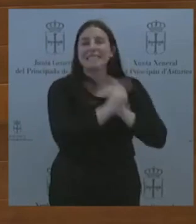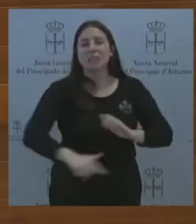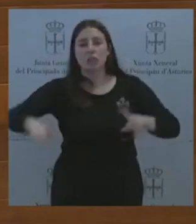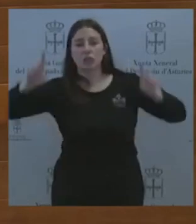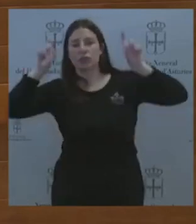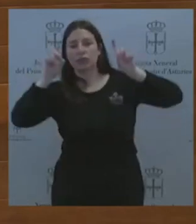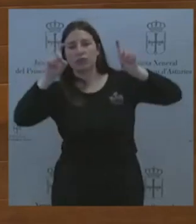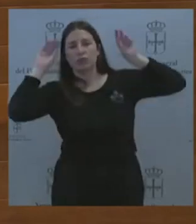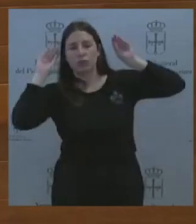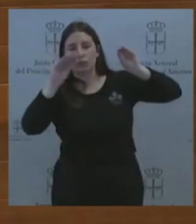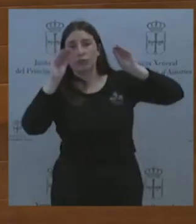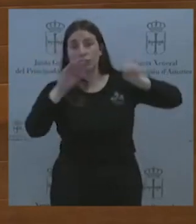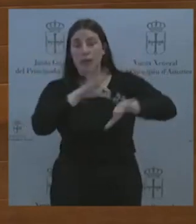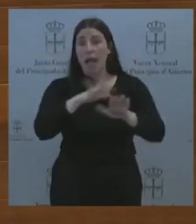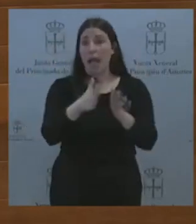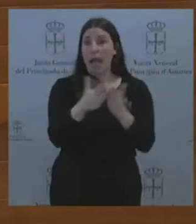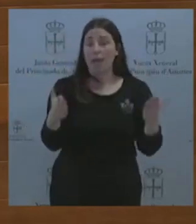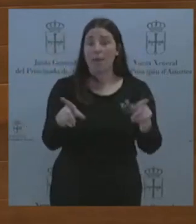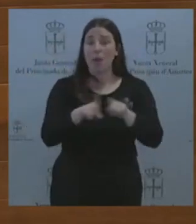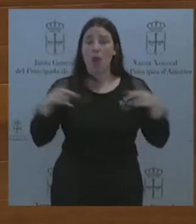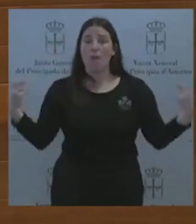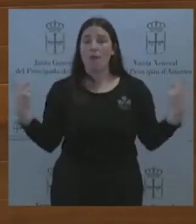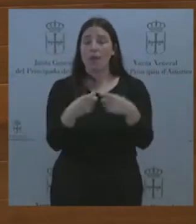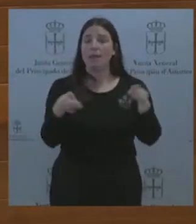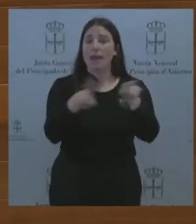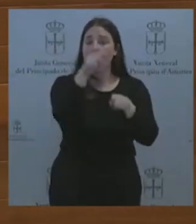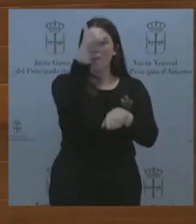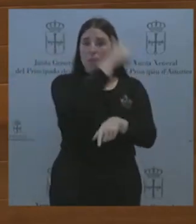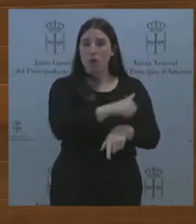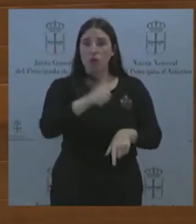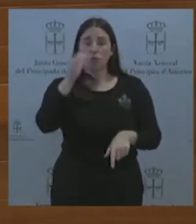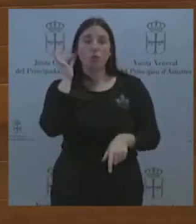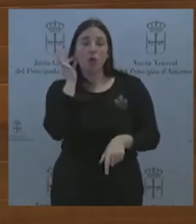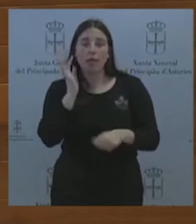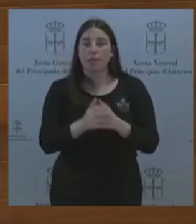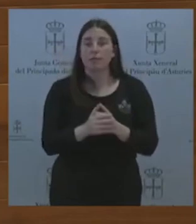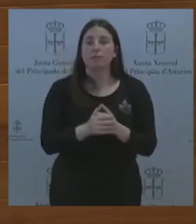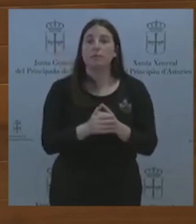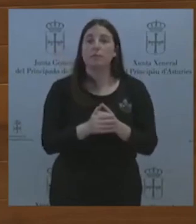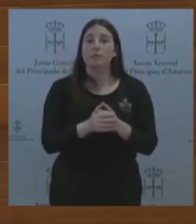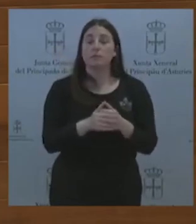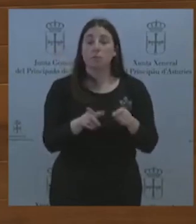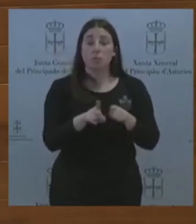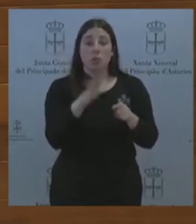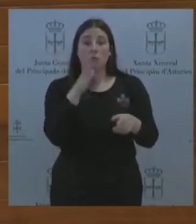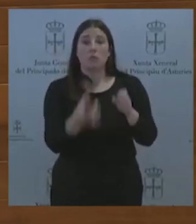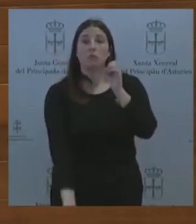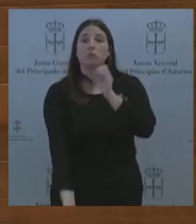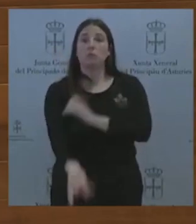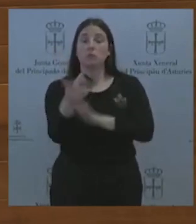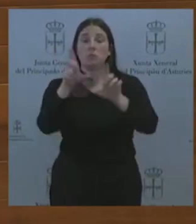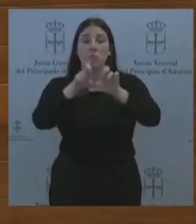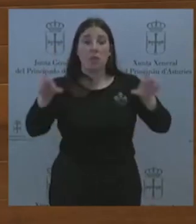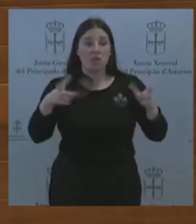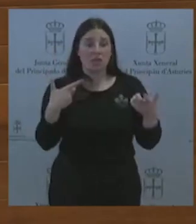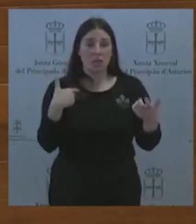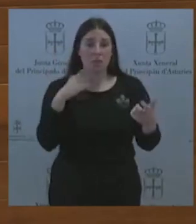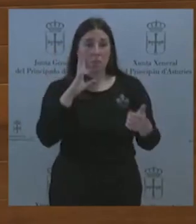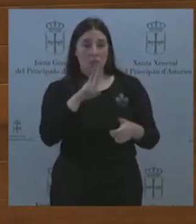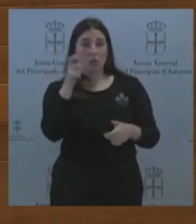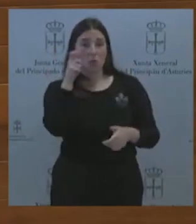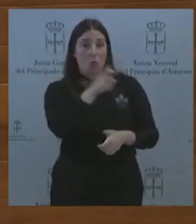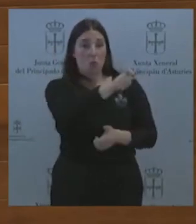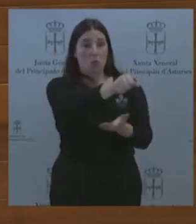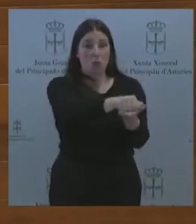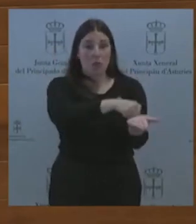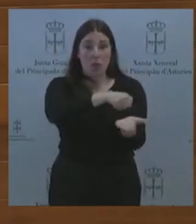los hombres y a las mujeres, desincentiva el emprendimiento, vacía nuestros pueblos y comarcas, aboca a nuestros jóvenes a